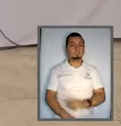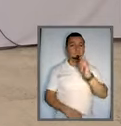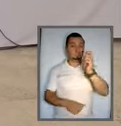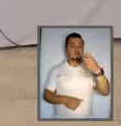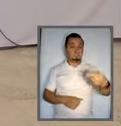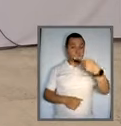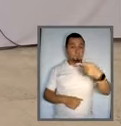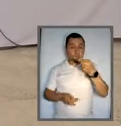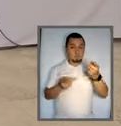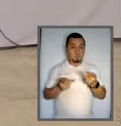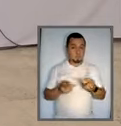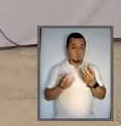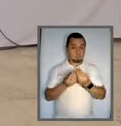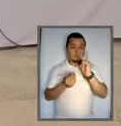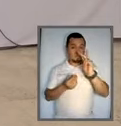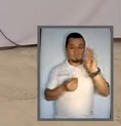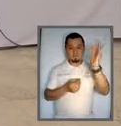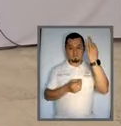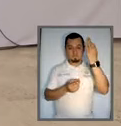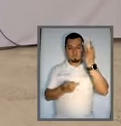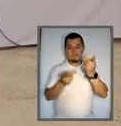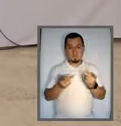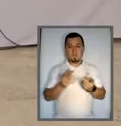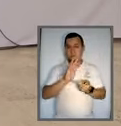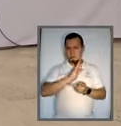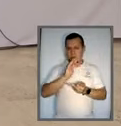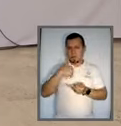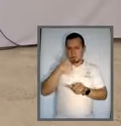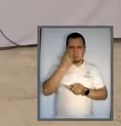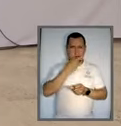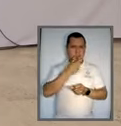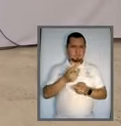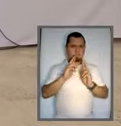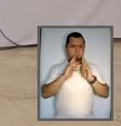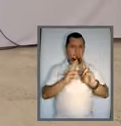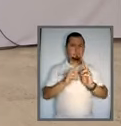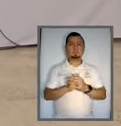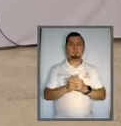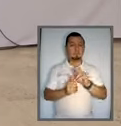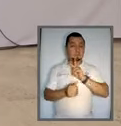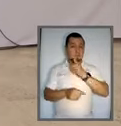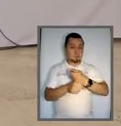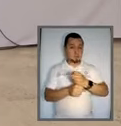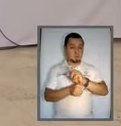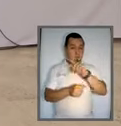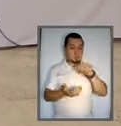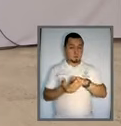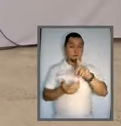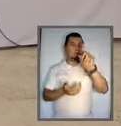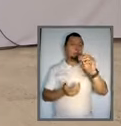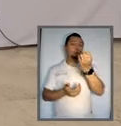relación a la pregunta que hacen particularmente al sector federalizado, compartirles lo siguiente. Antecedentes. En primer lugar, recordemos que en el